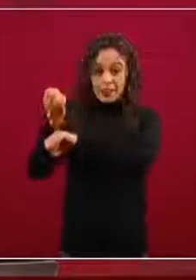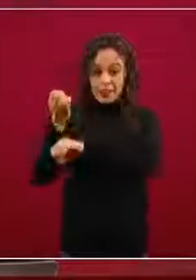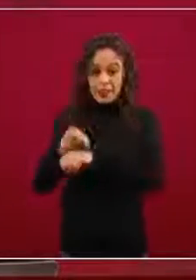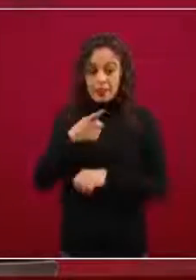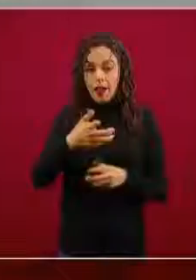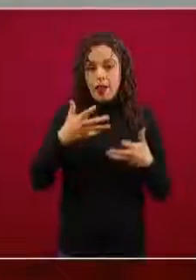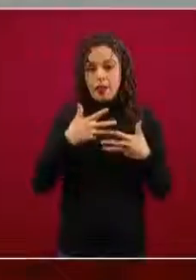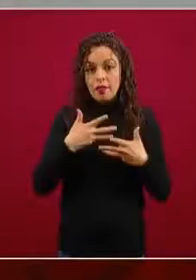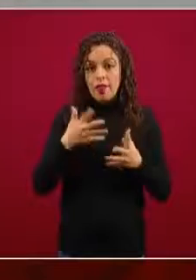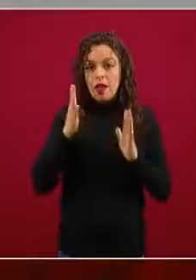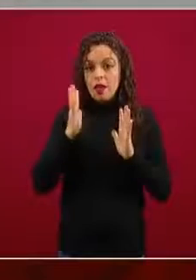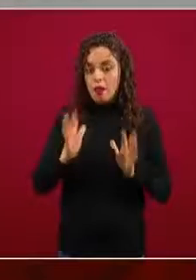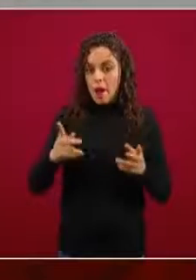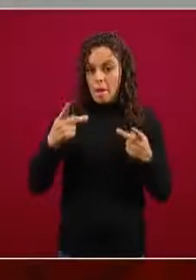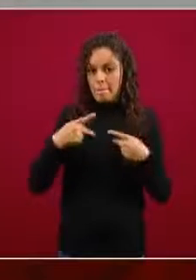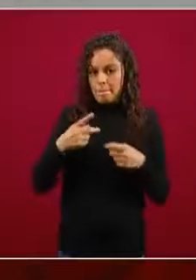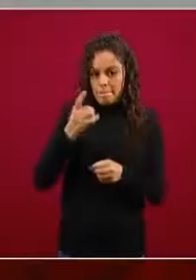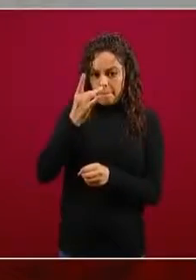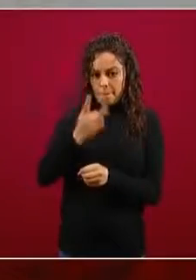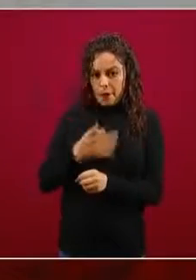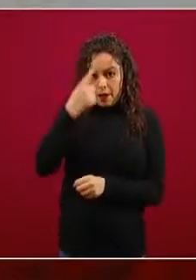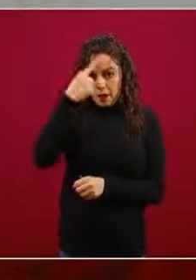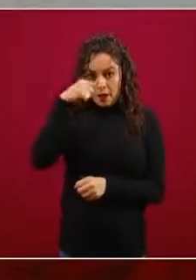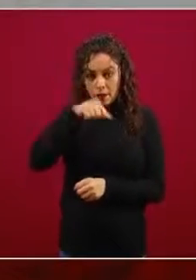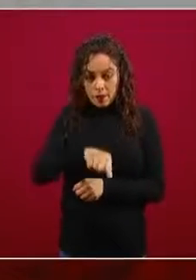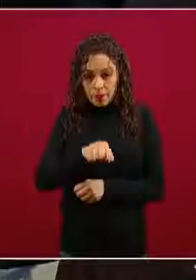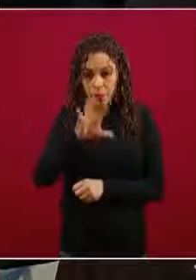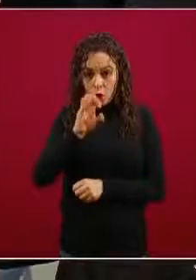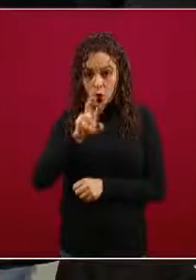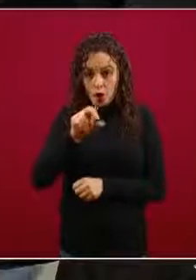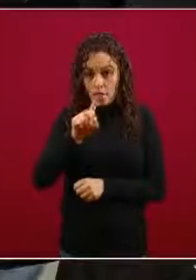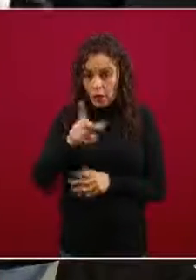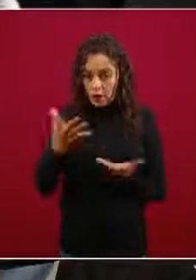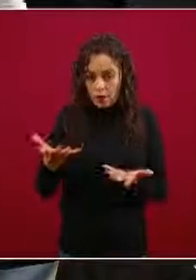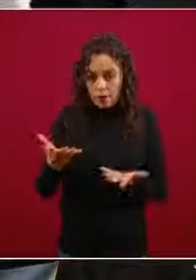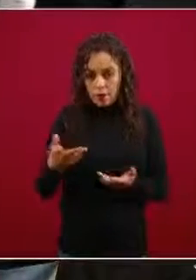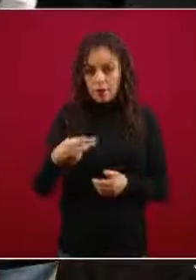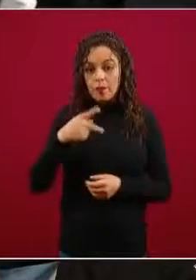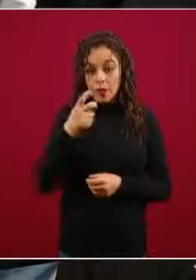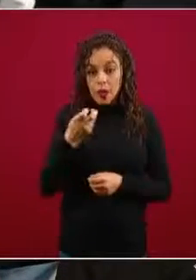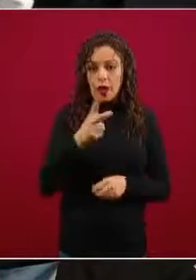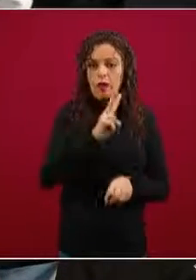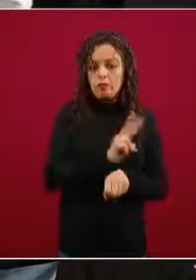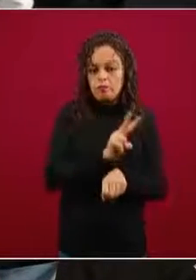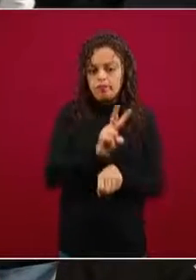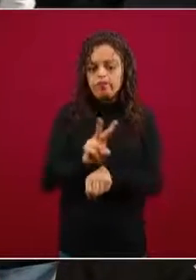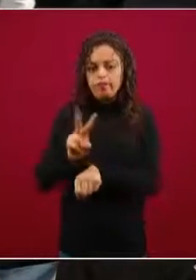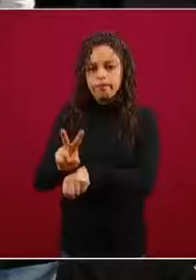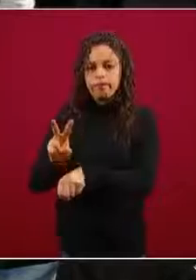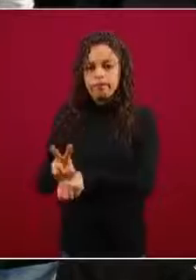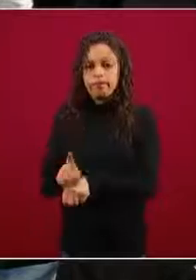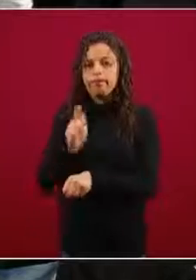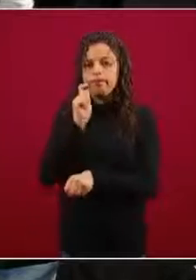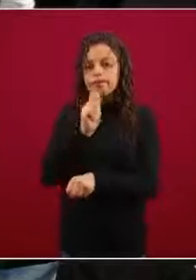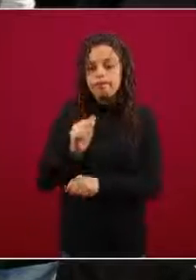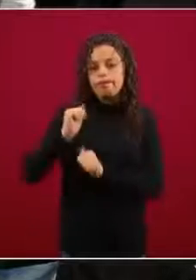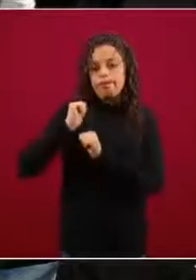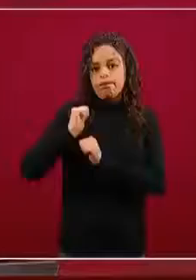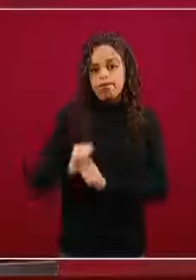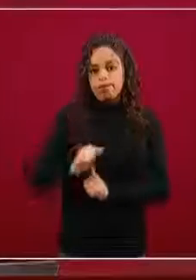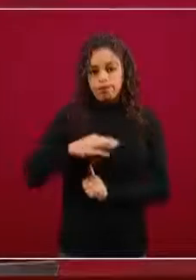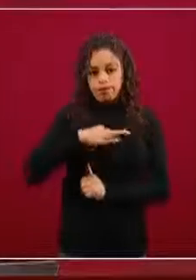antes de COVID para hacer este tipo de operaciones. Esto es un proceso de vigilancia epidemiológica de la